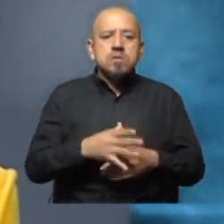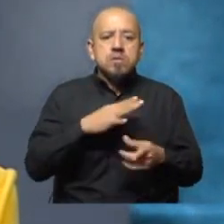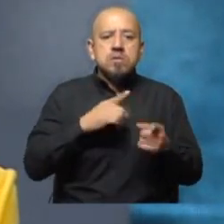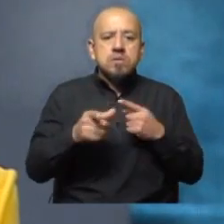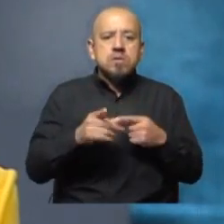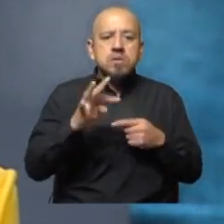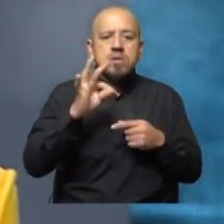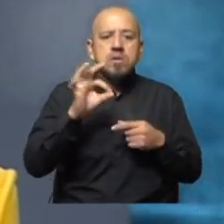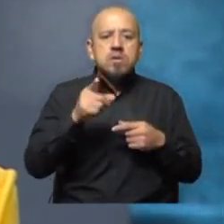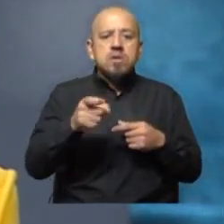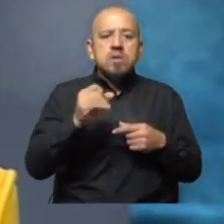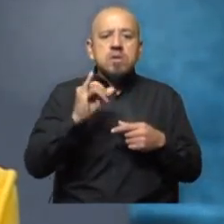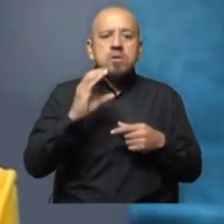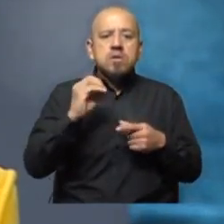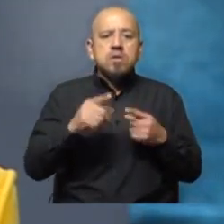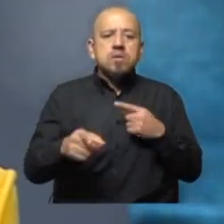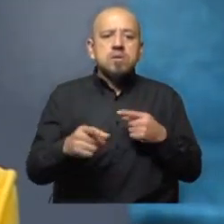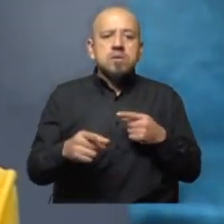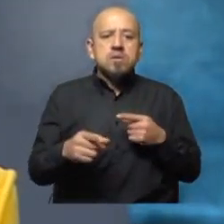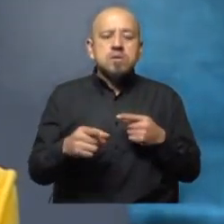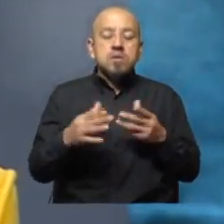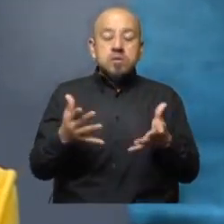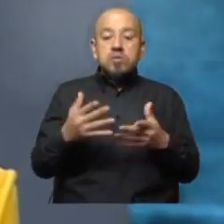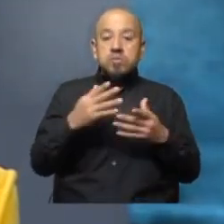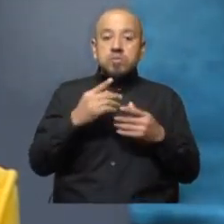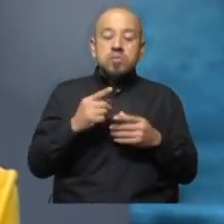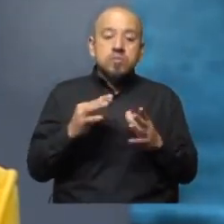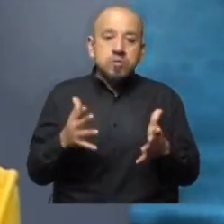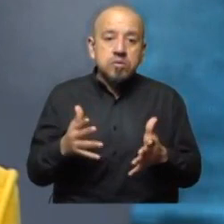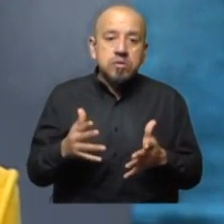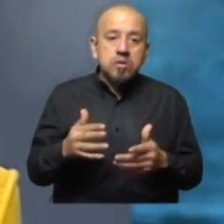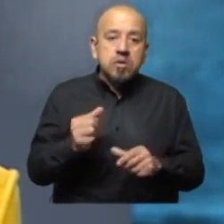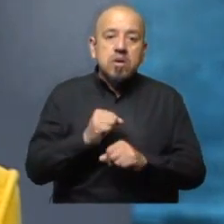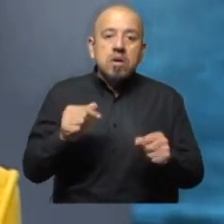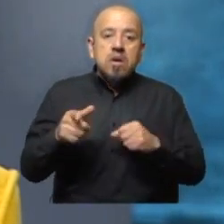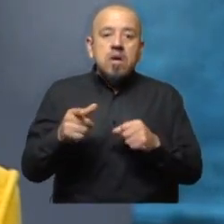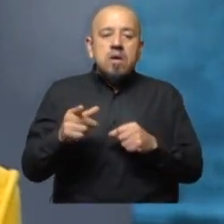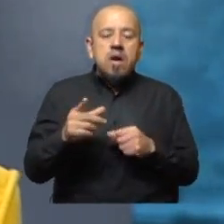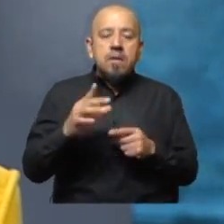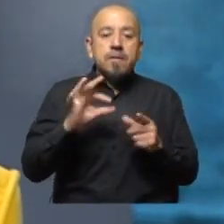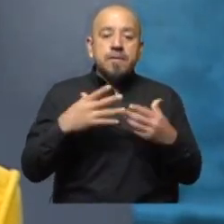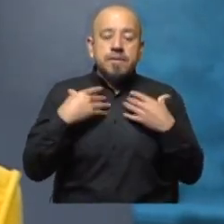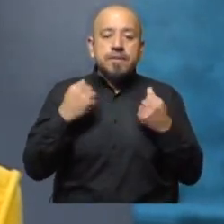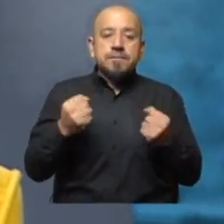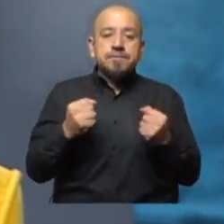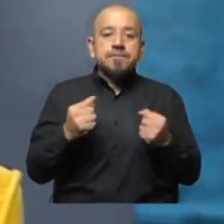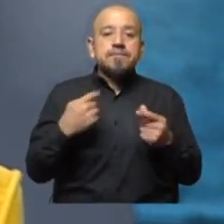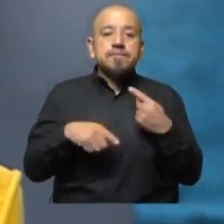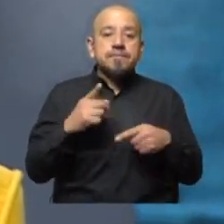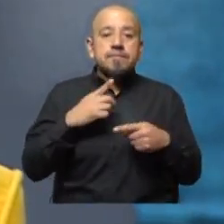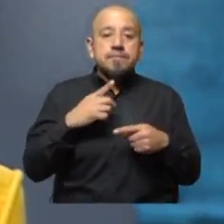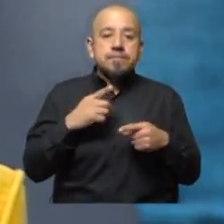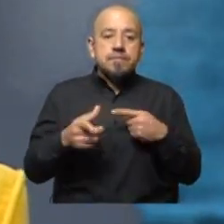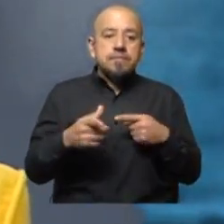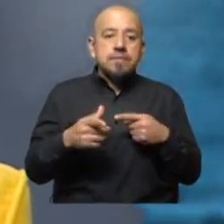está y eso me ayudó a ser muy soberana de mi salud yo por caminos